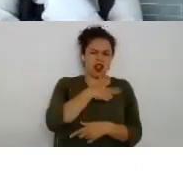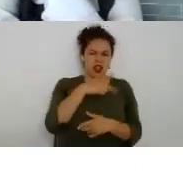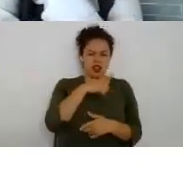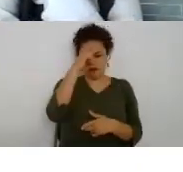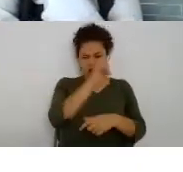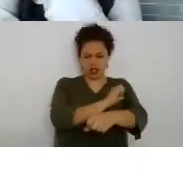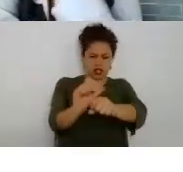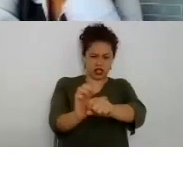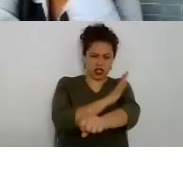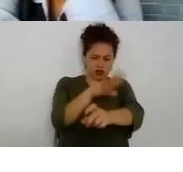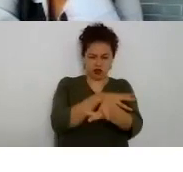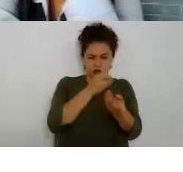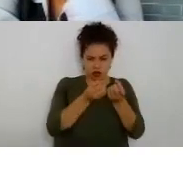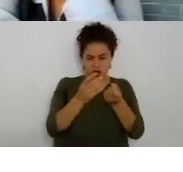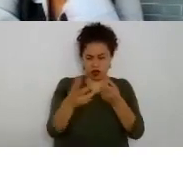corriente.